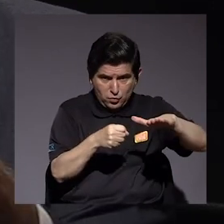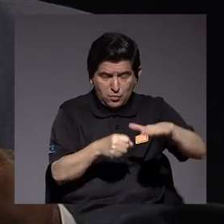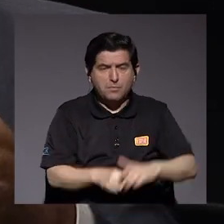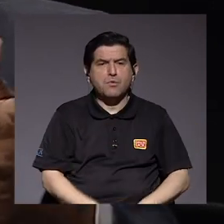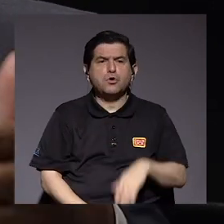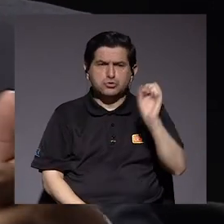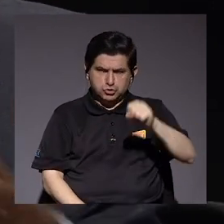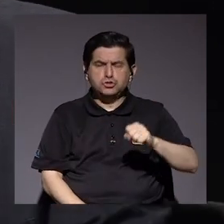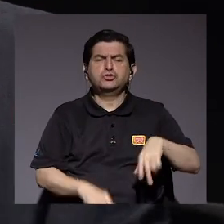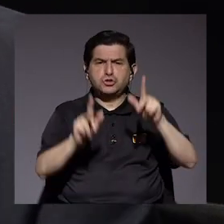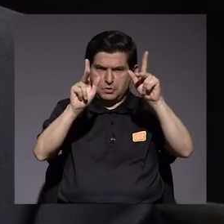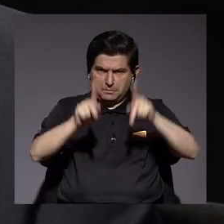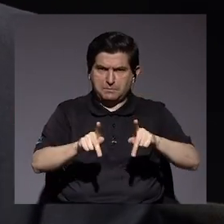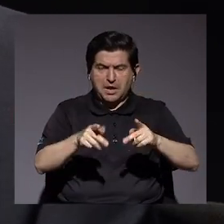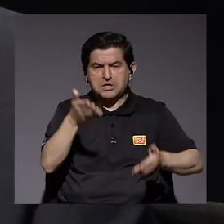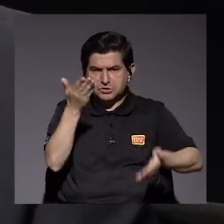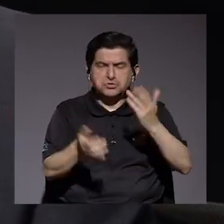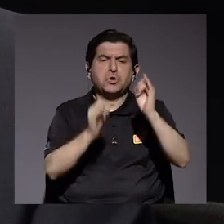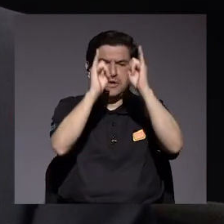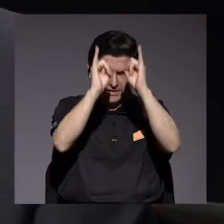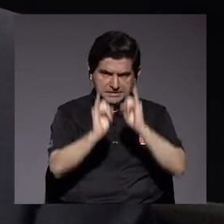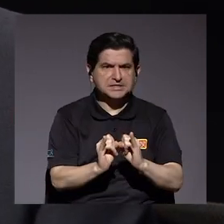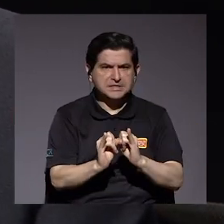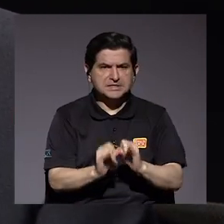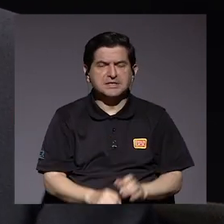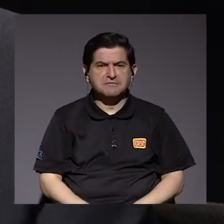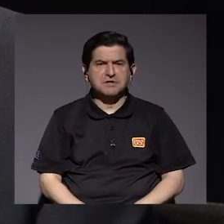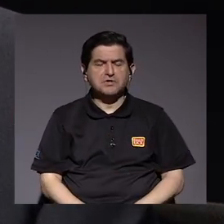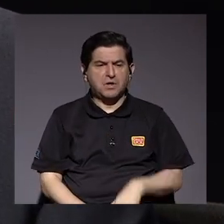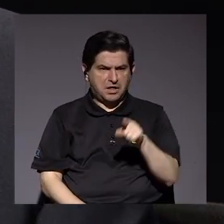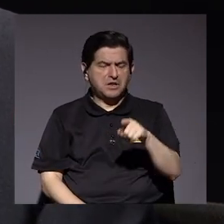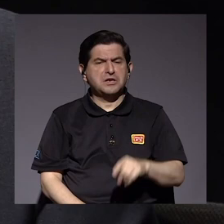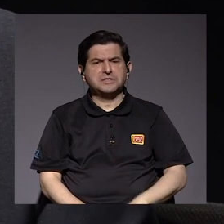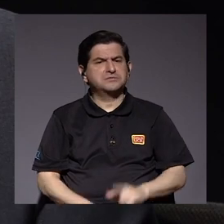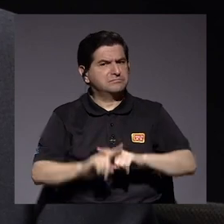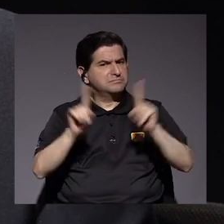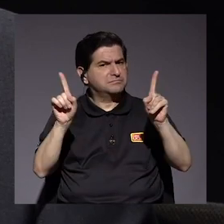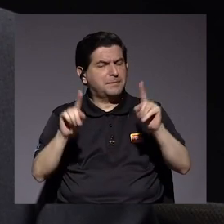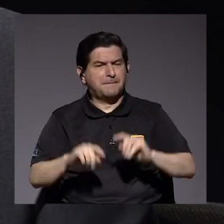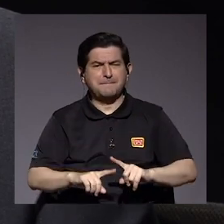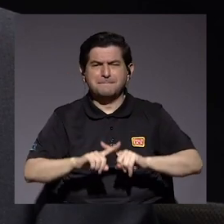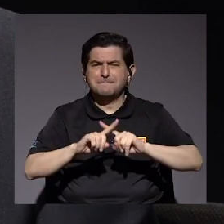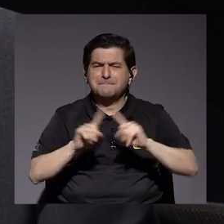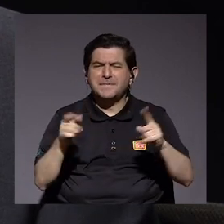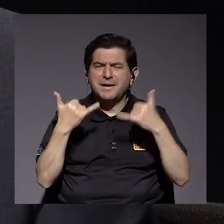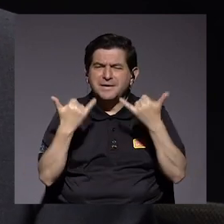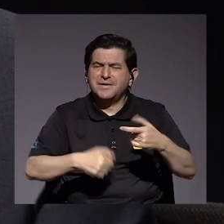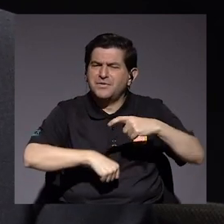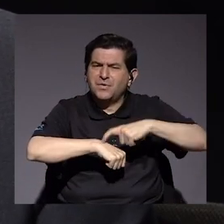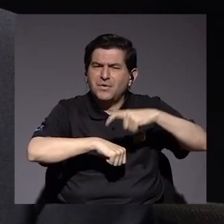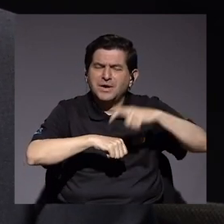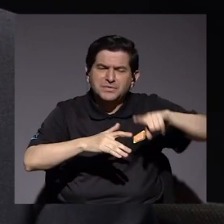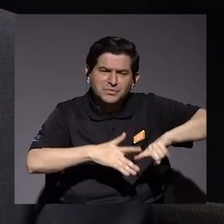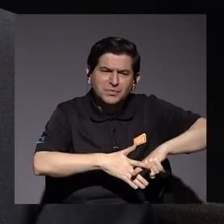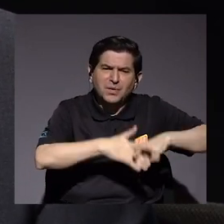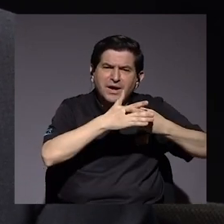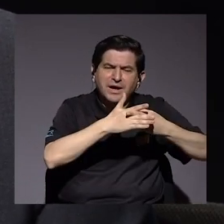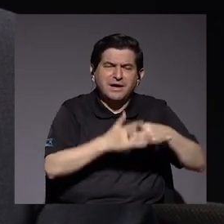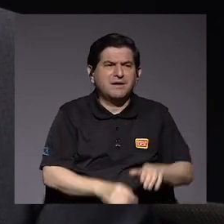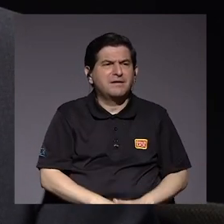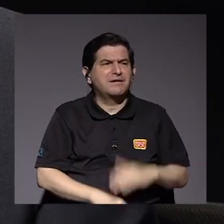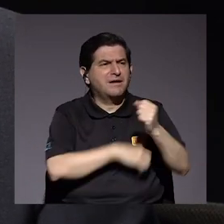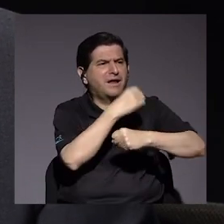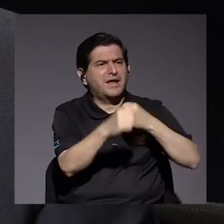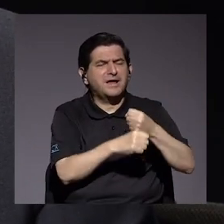por supuesto que hay valores hay méritos individuales discutibles pero vivimos un período que empezó